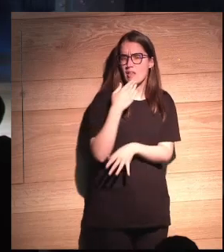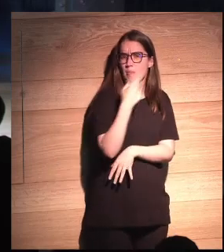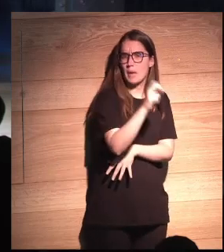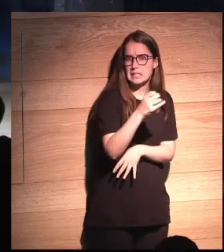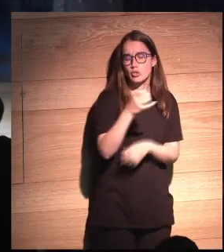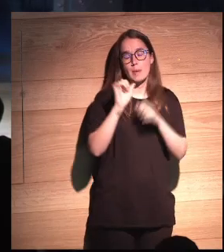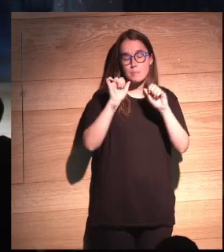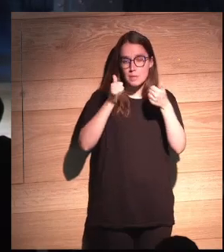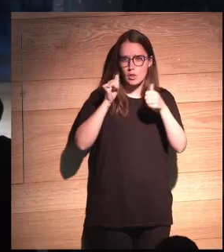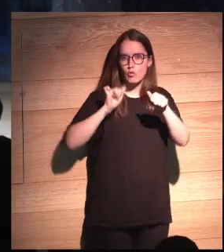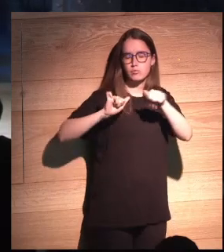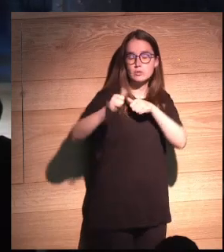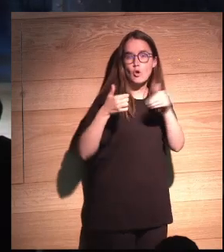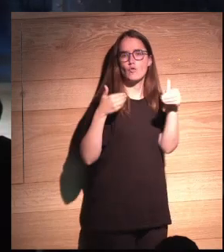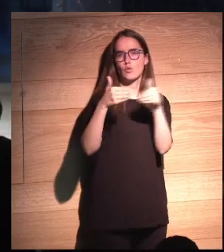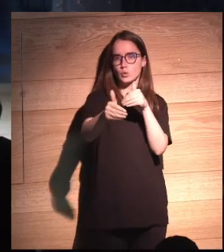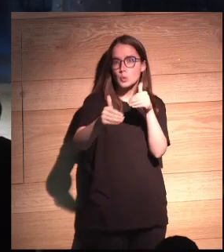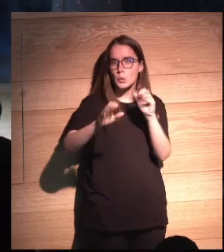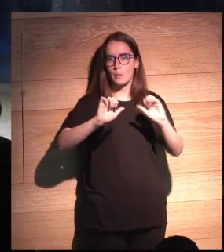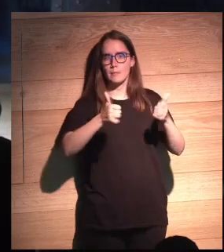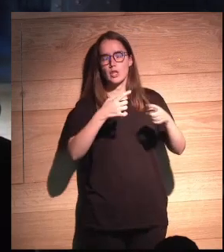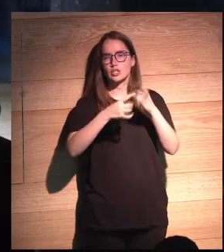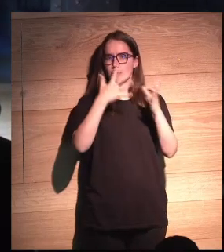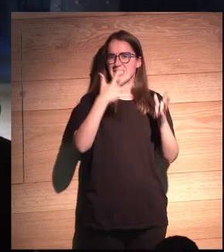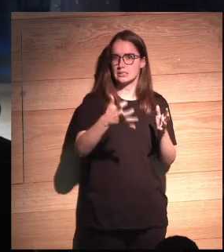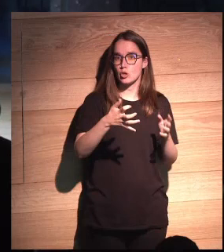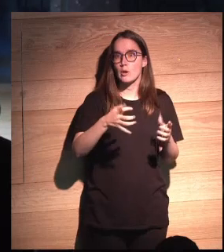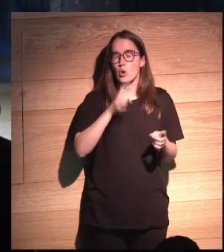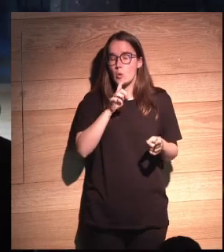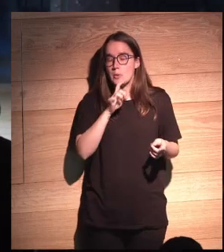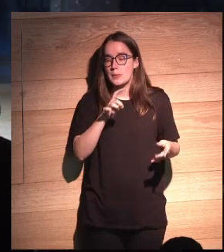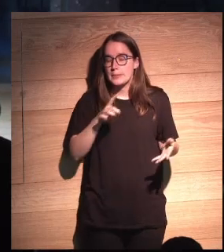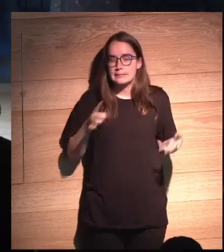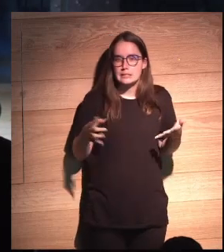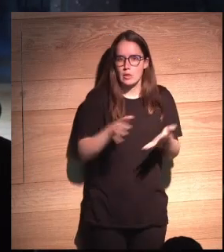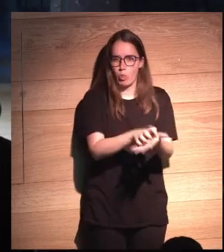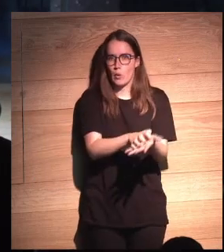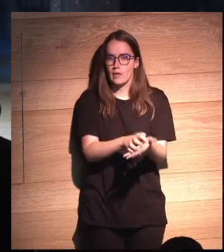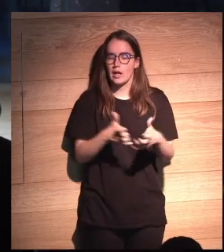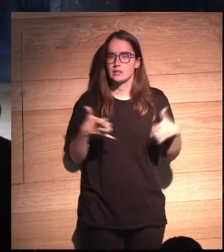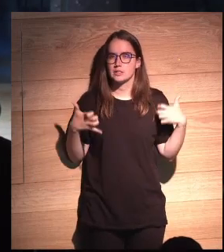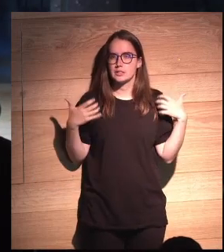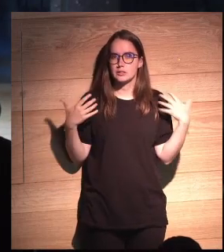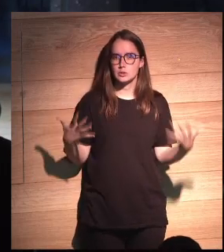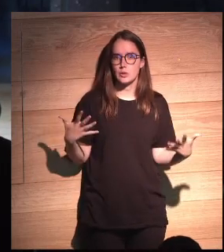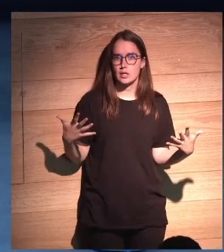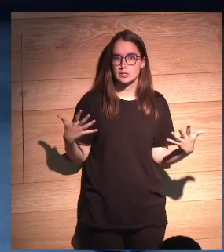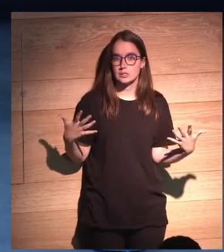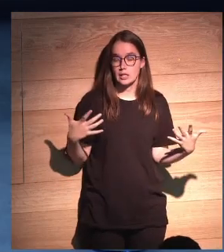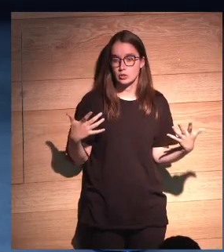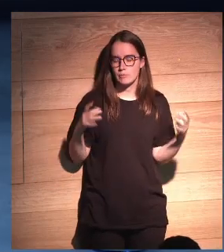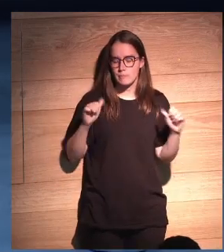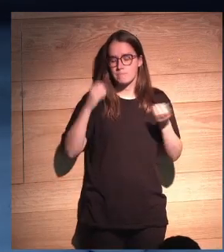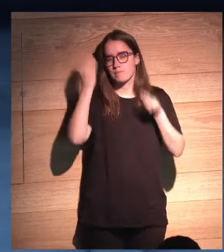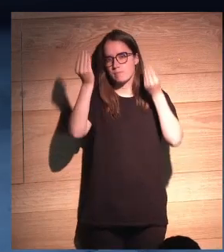o empiezo a mirar un poquito para adelante y me tomo las cosas más en serio sin saber cómo, ¿no? Entonces eso me